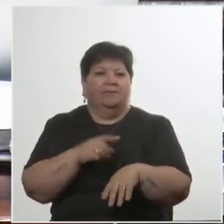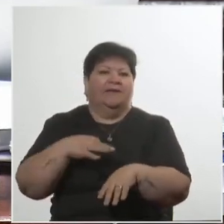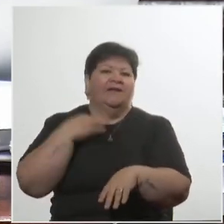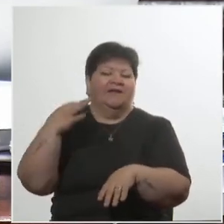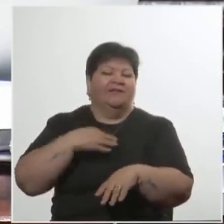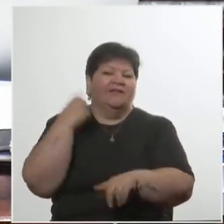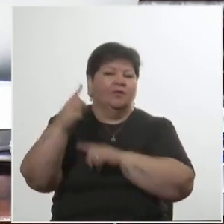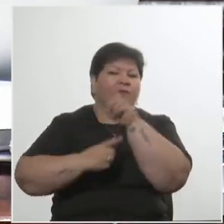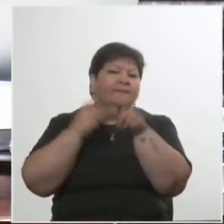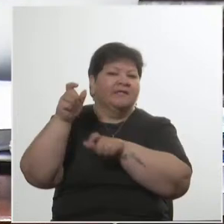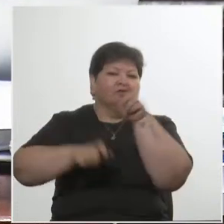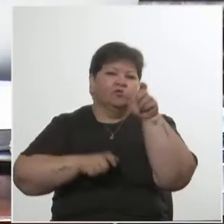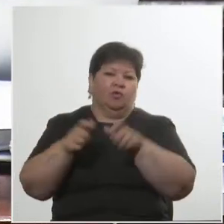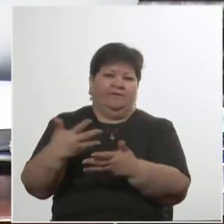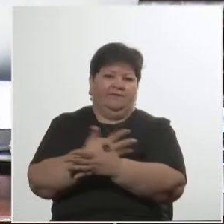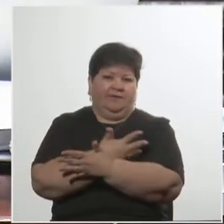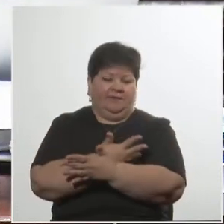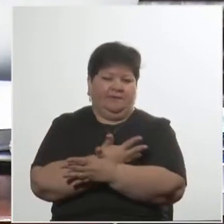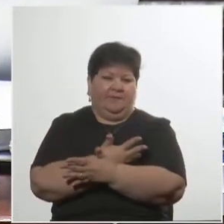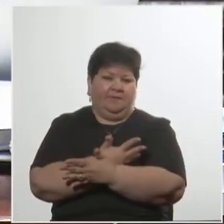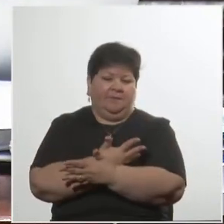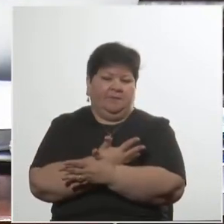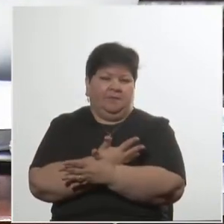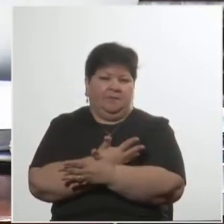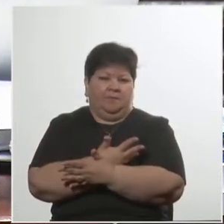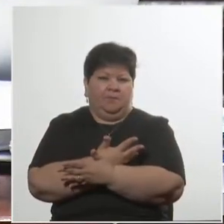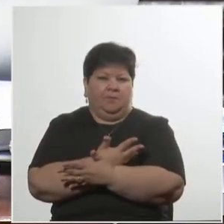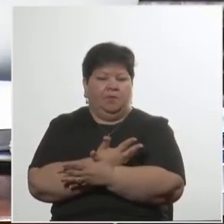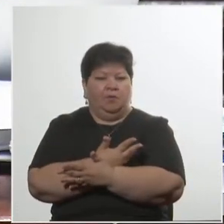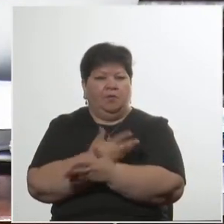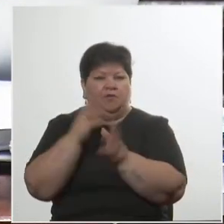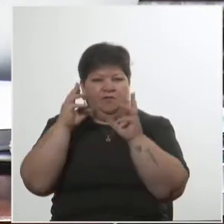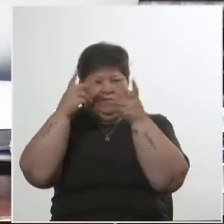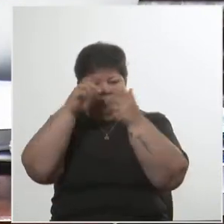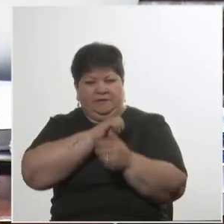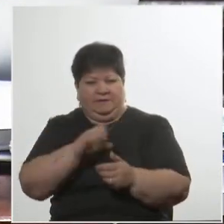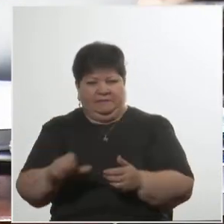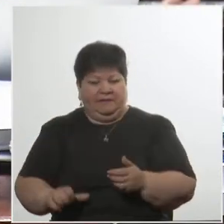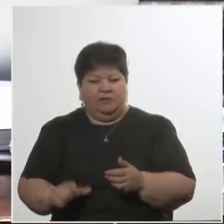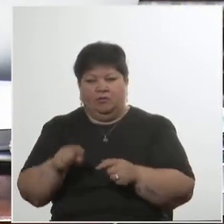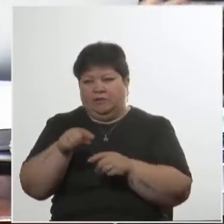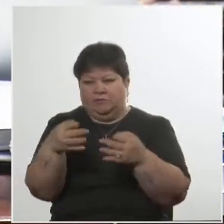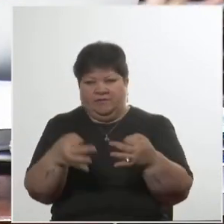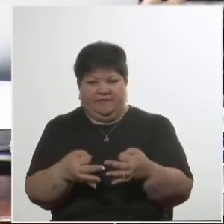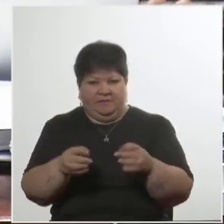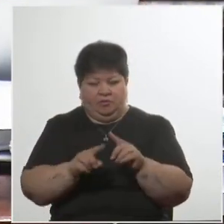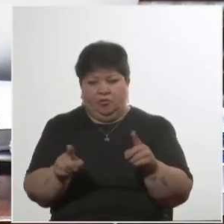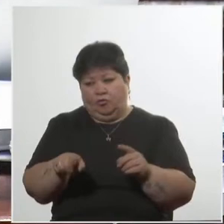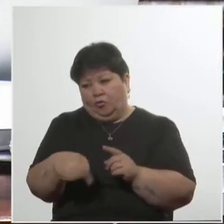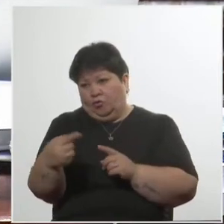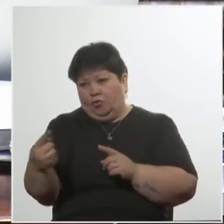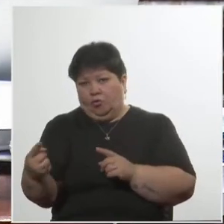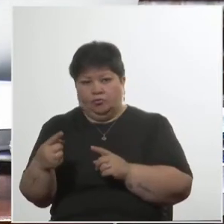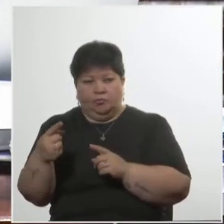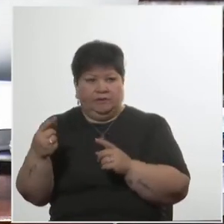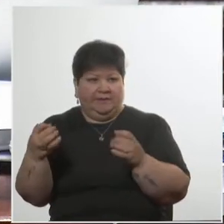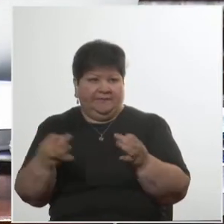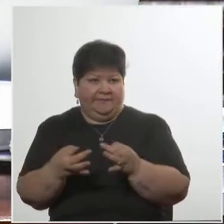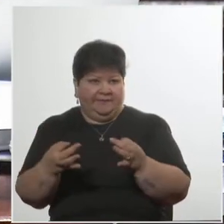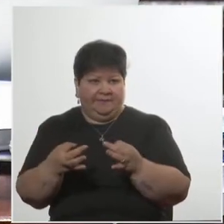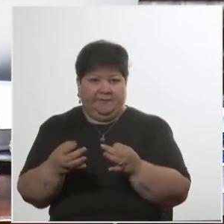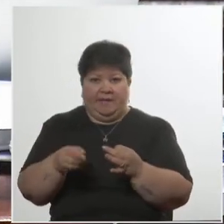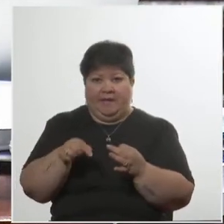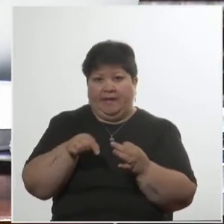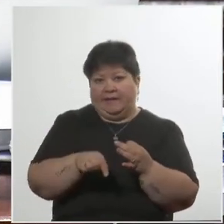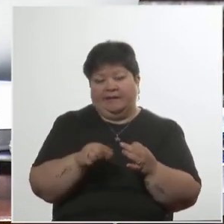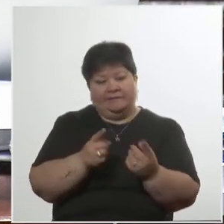algunas víctimas como para que sea posible indemnizarlas y eso no está bien lo otro estaba bien aquí no está